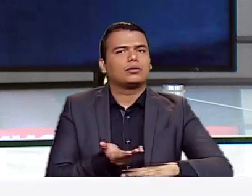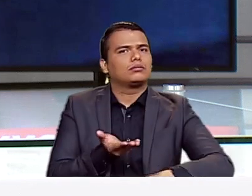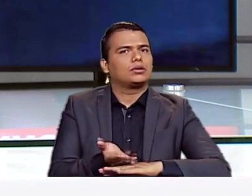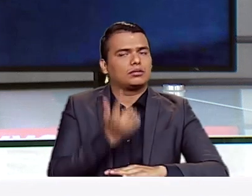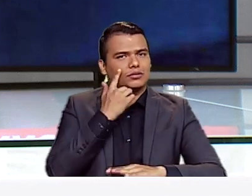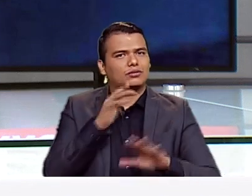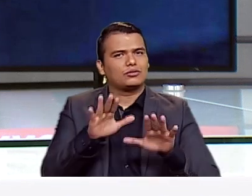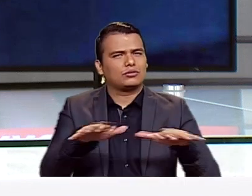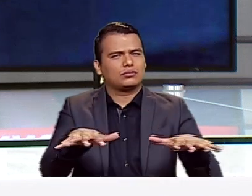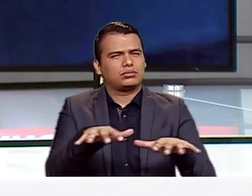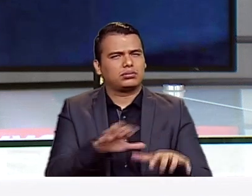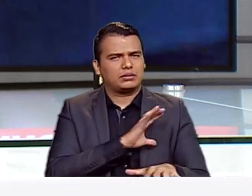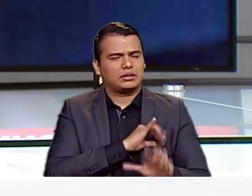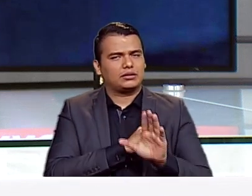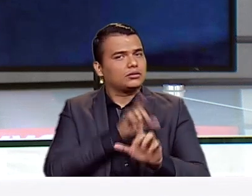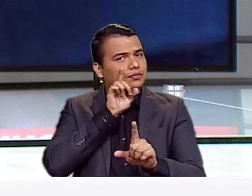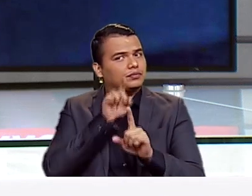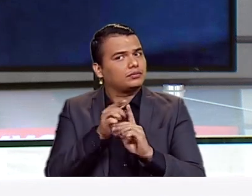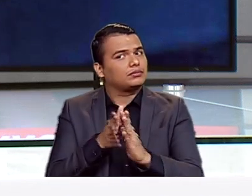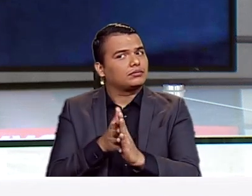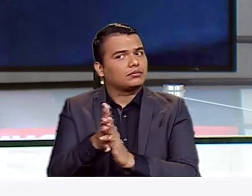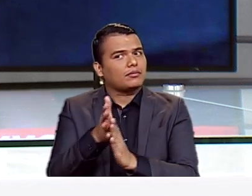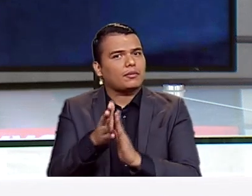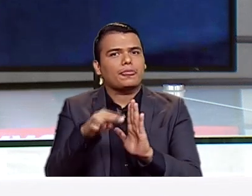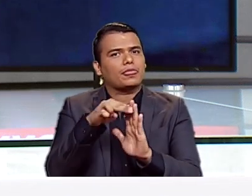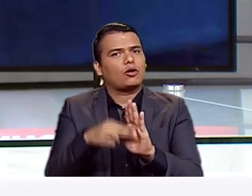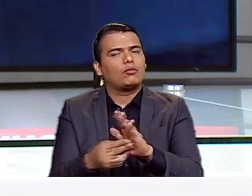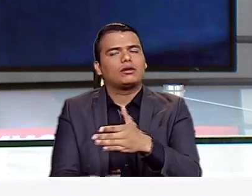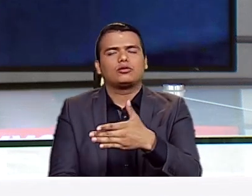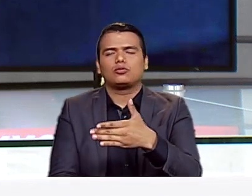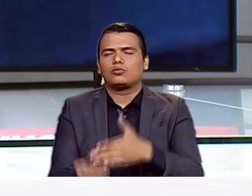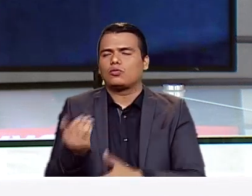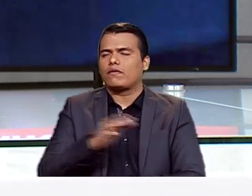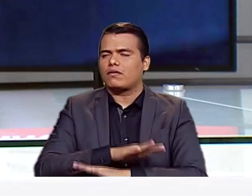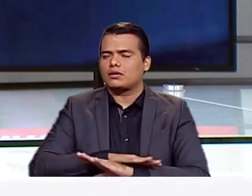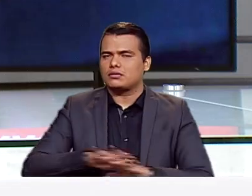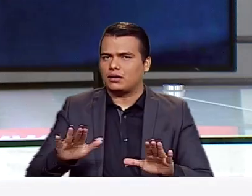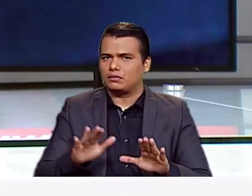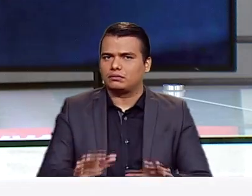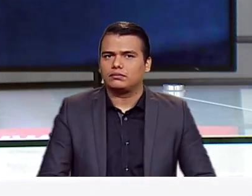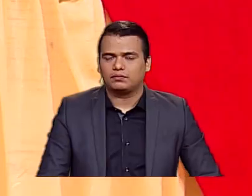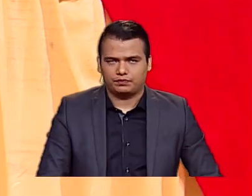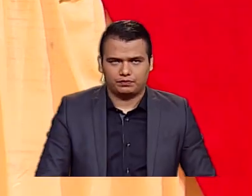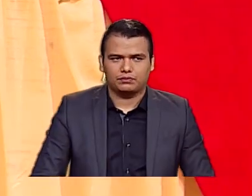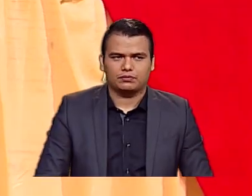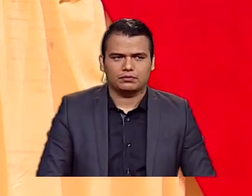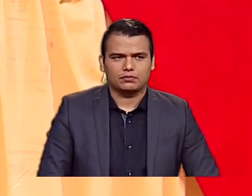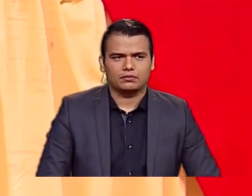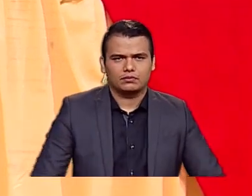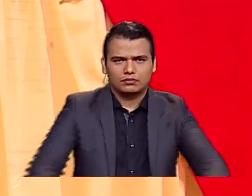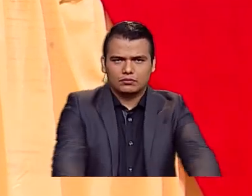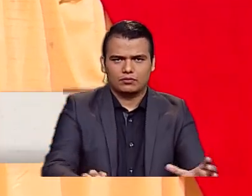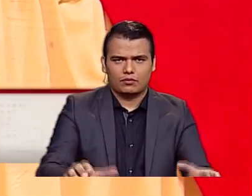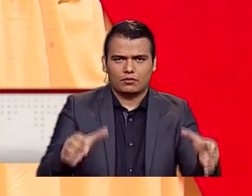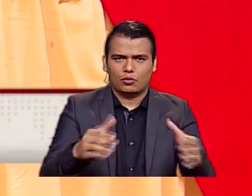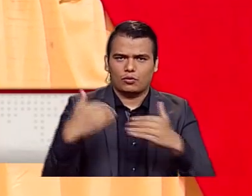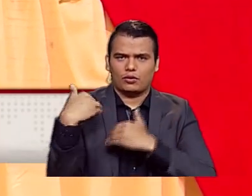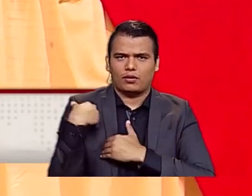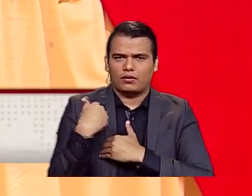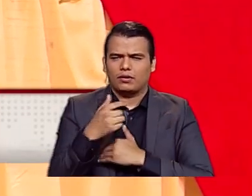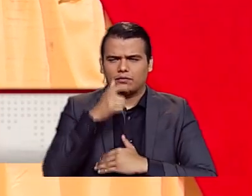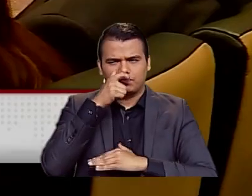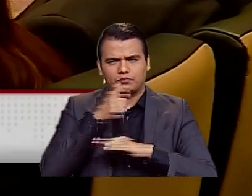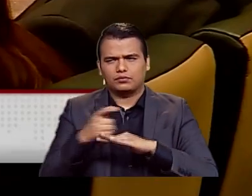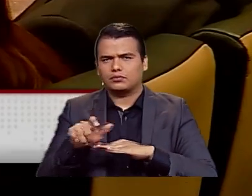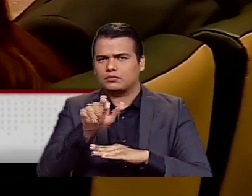marco del acto que se realizó en Cali para socializar la actualización del Código Disciplinario. La comisión de delitos por parte de